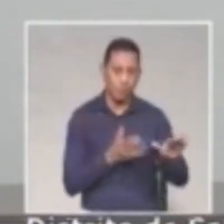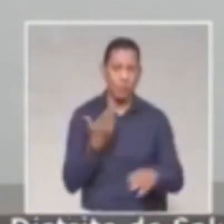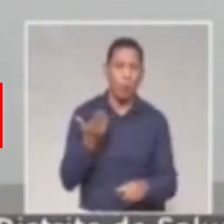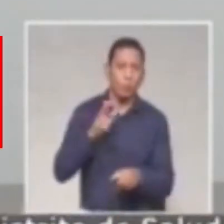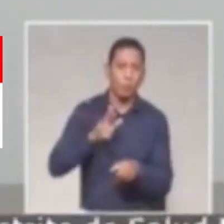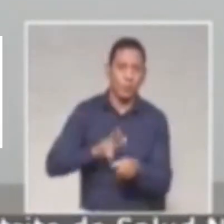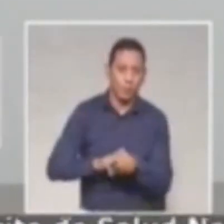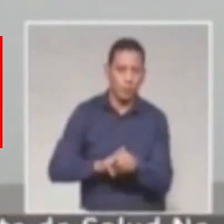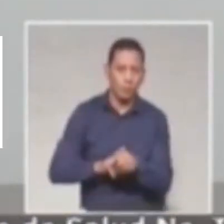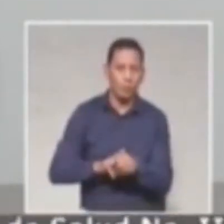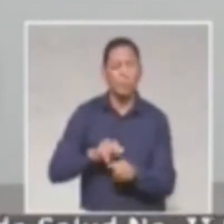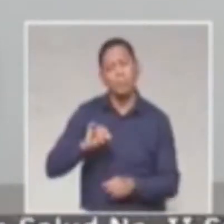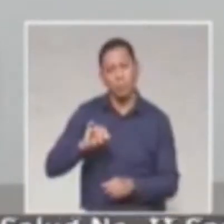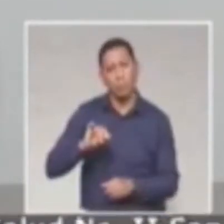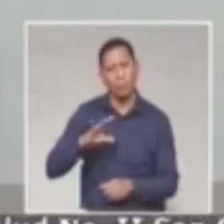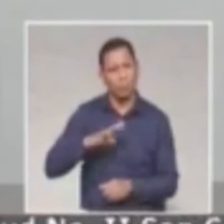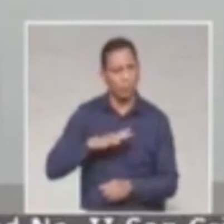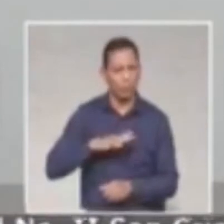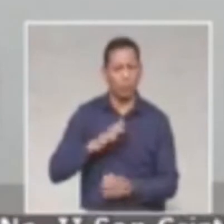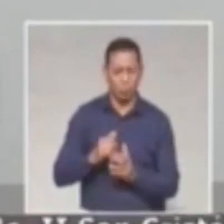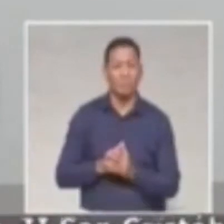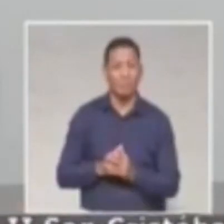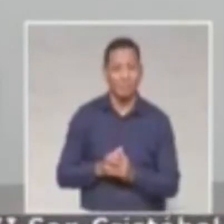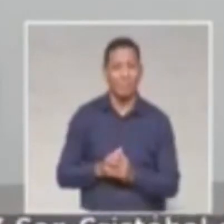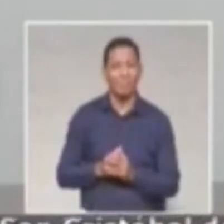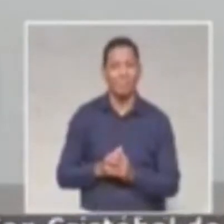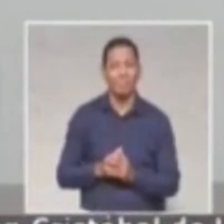hospitales, sí hay toda una serie de